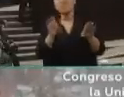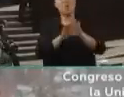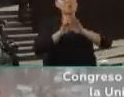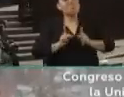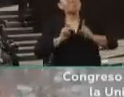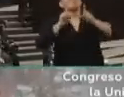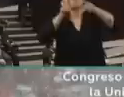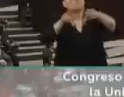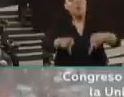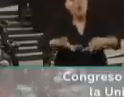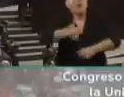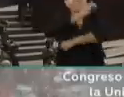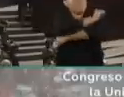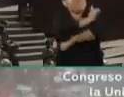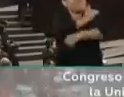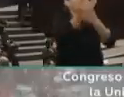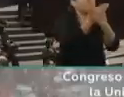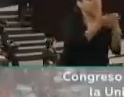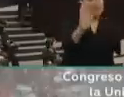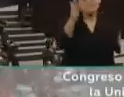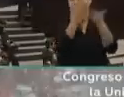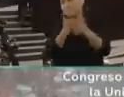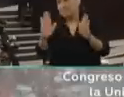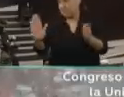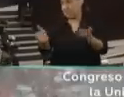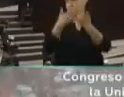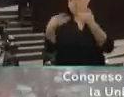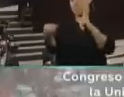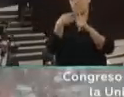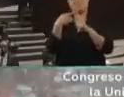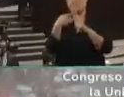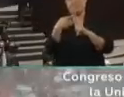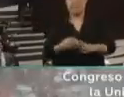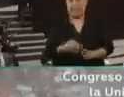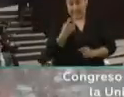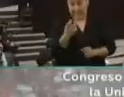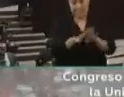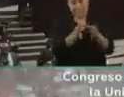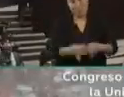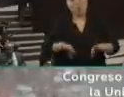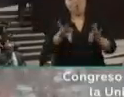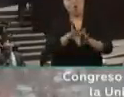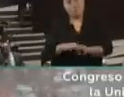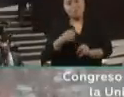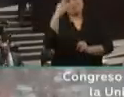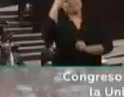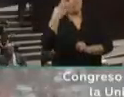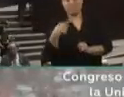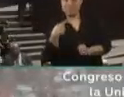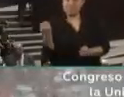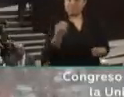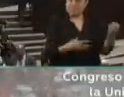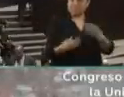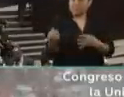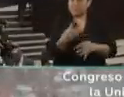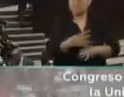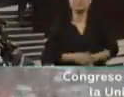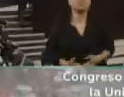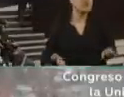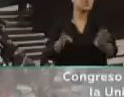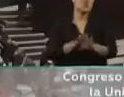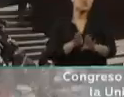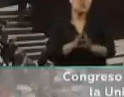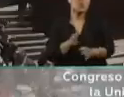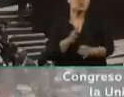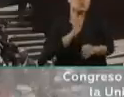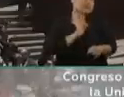abrir ventanas donde se cierran las puertas. Ese es el centro del pensamiento humanista y la democracia solo se